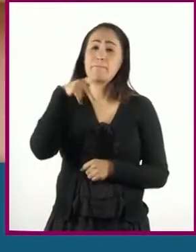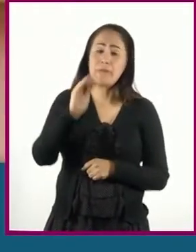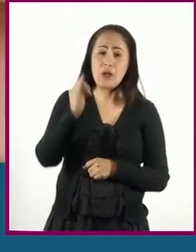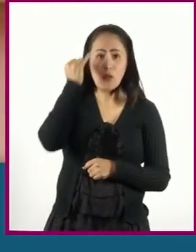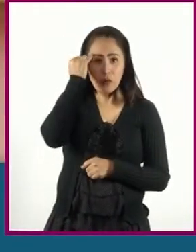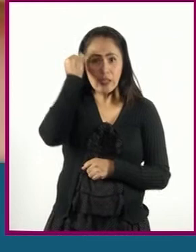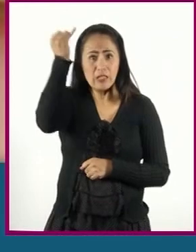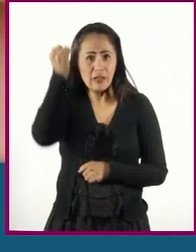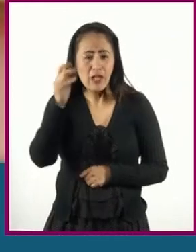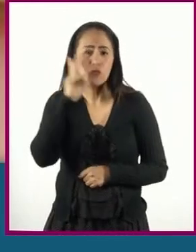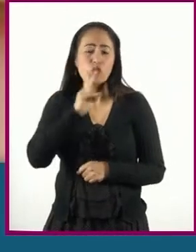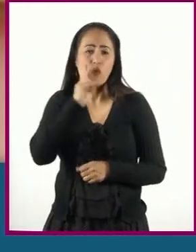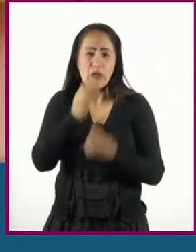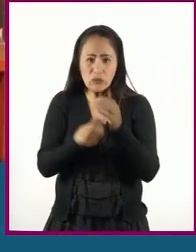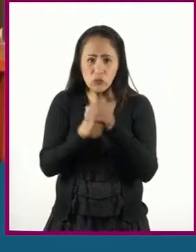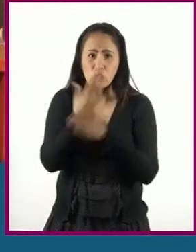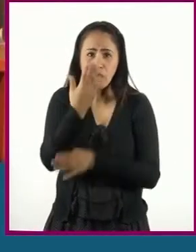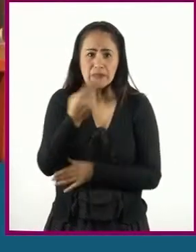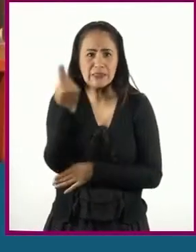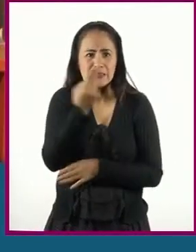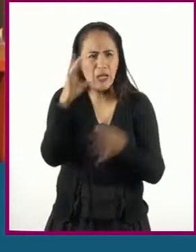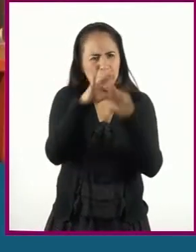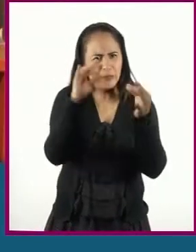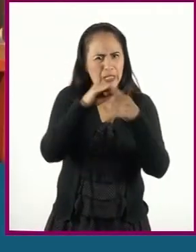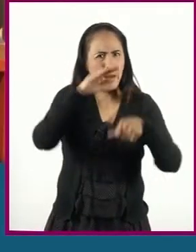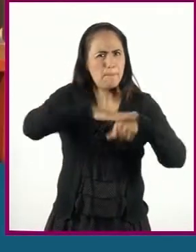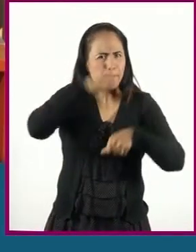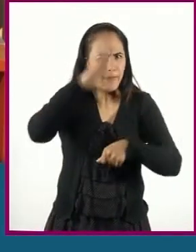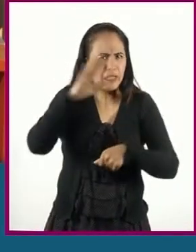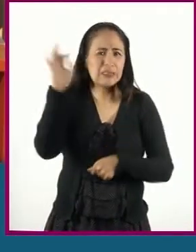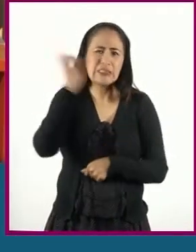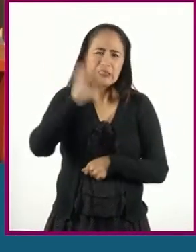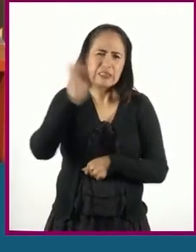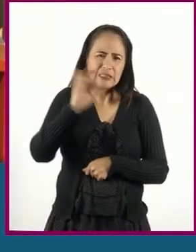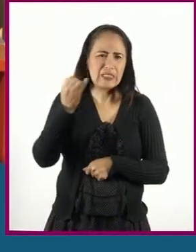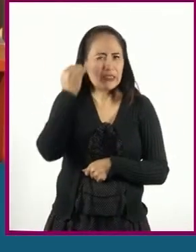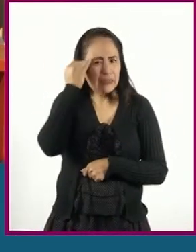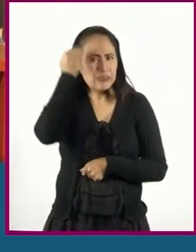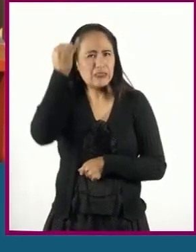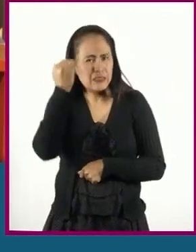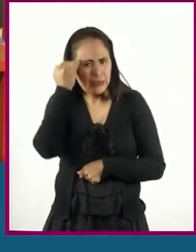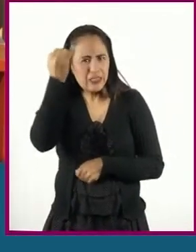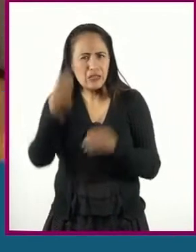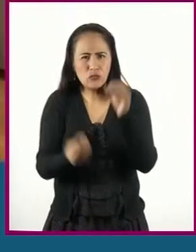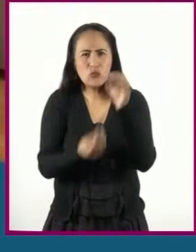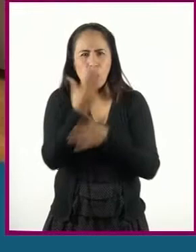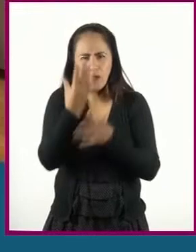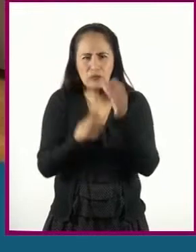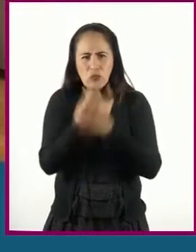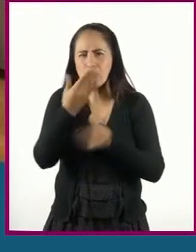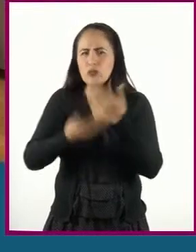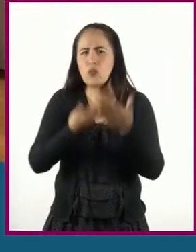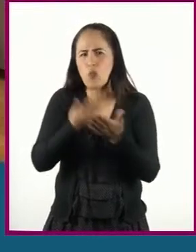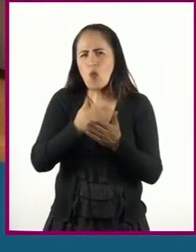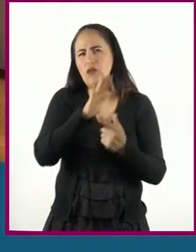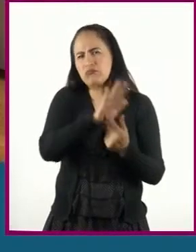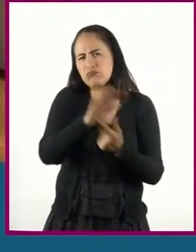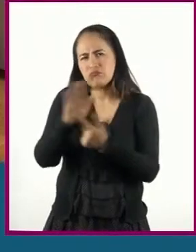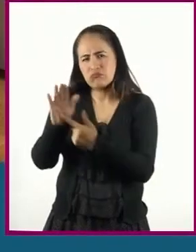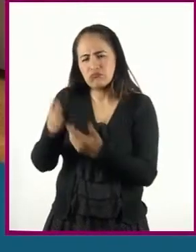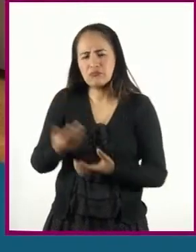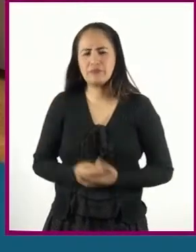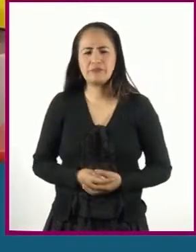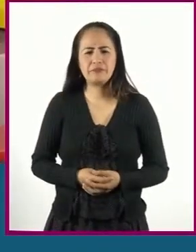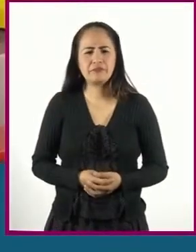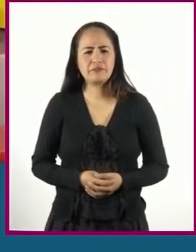evidencias generan nuevas explicaciones y pueden inspirar la formulación de nuevos modelos. Conforme se conocen más